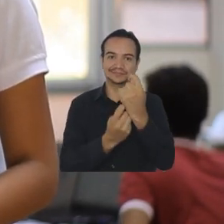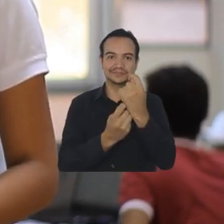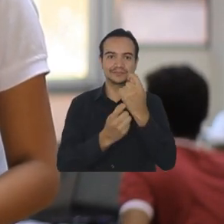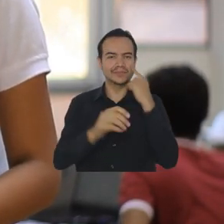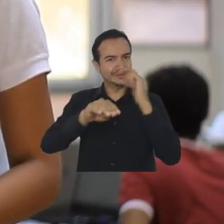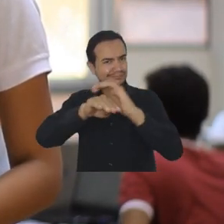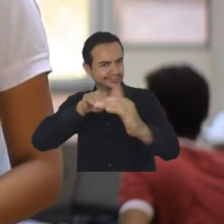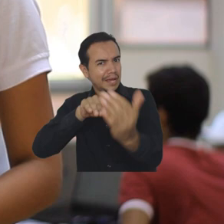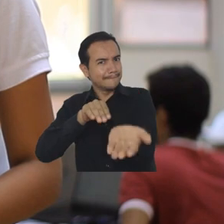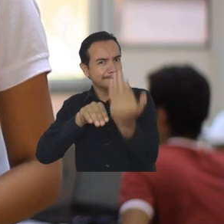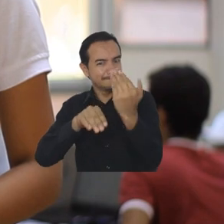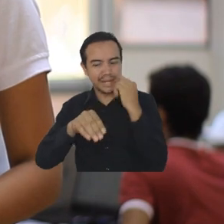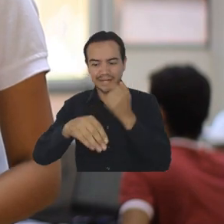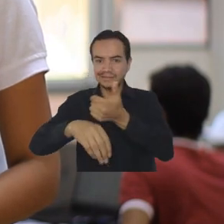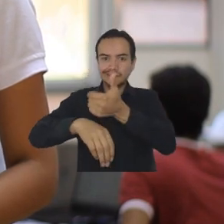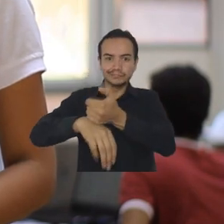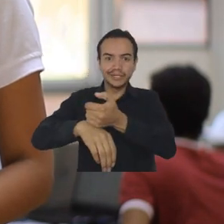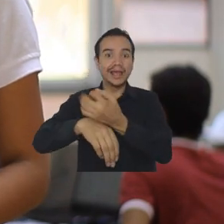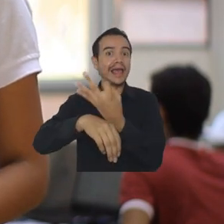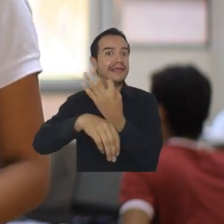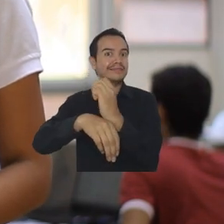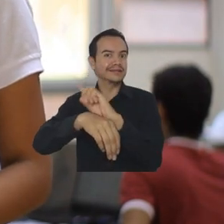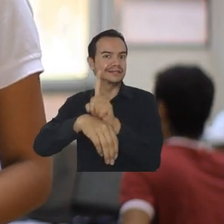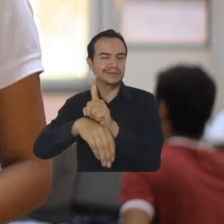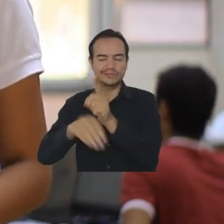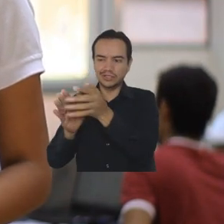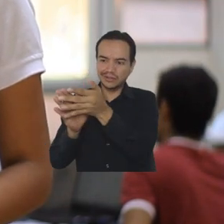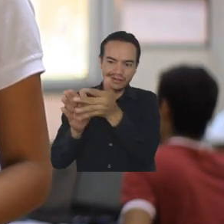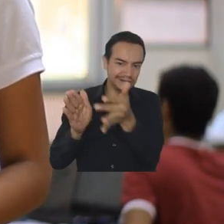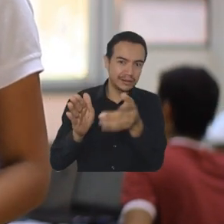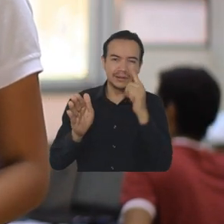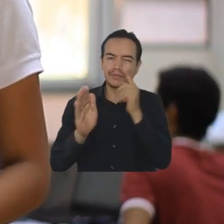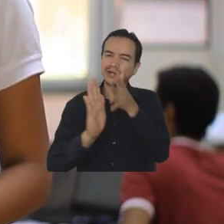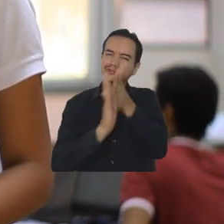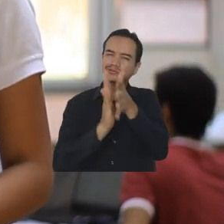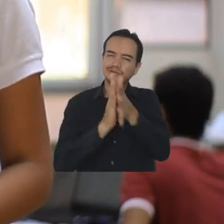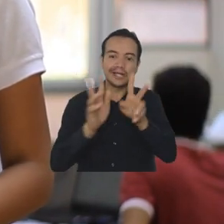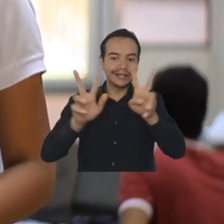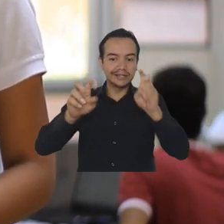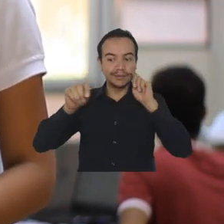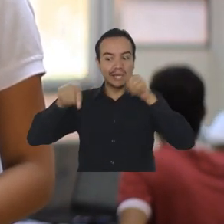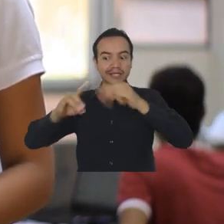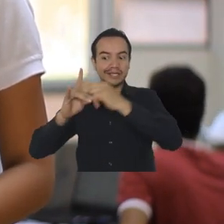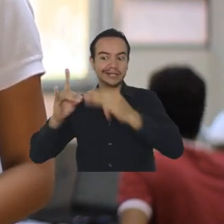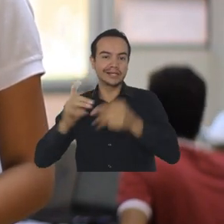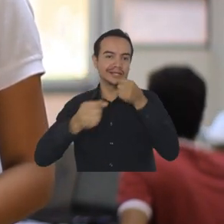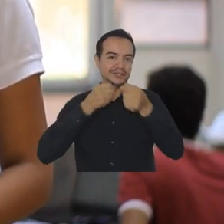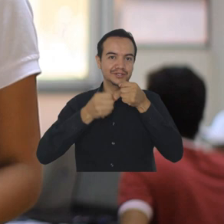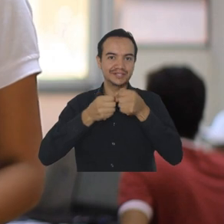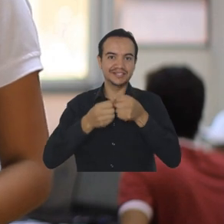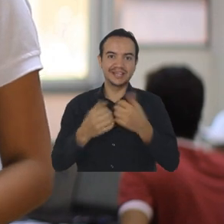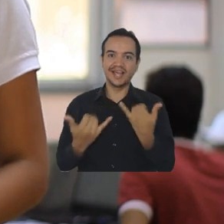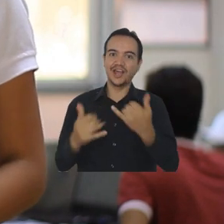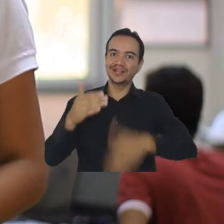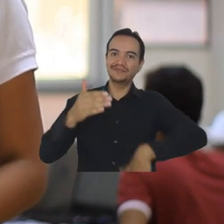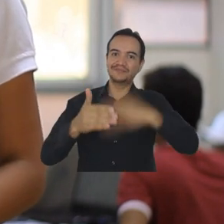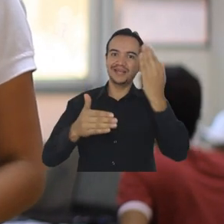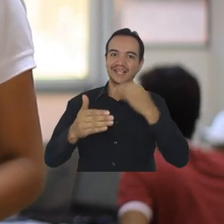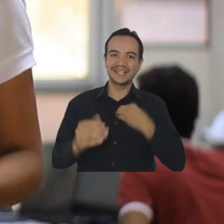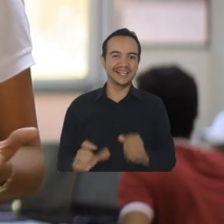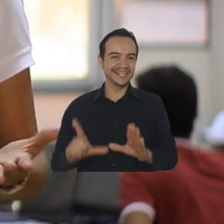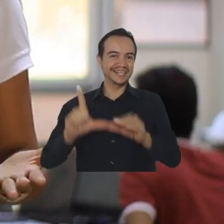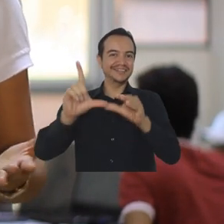acompañen durante los siguientes 30 minutos para que conozcan detalles sobre el acontecer institucional de nuestra alma mater. Ya